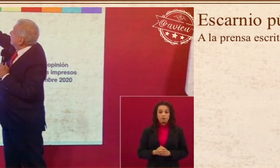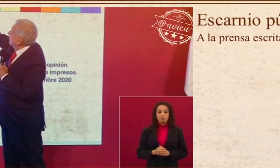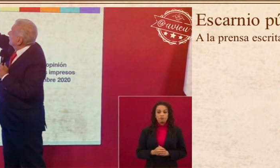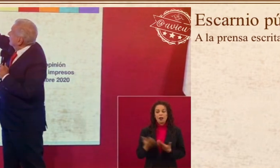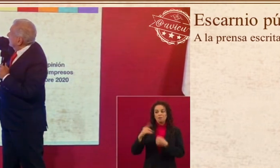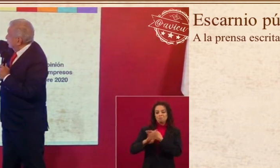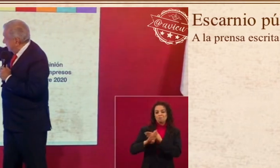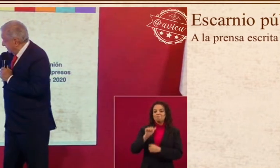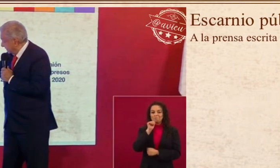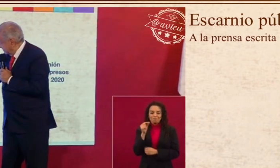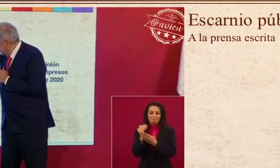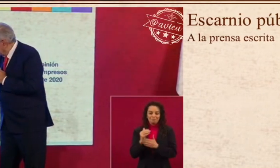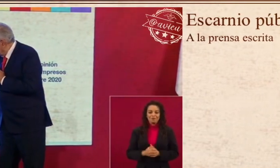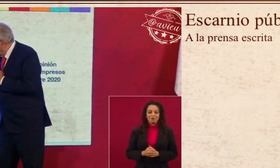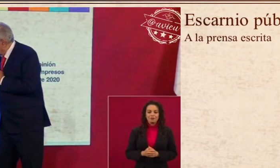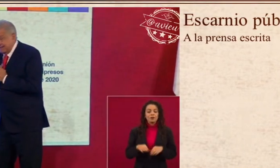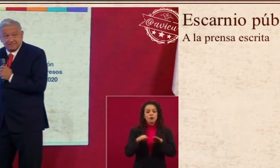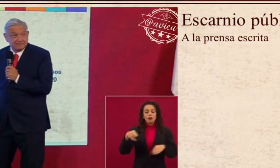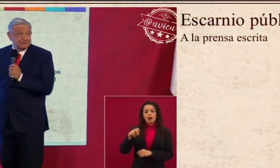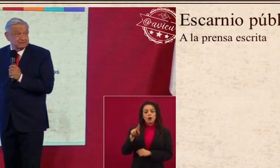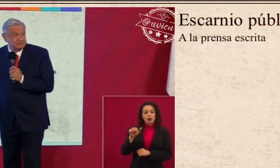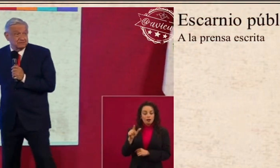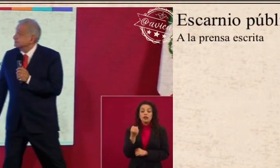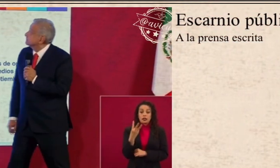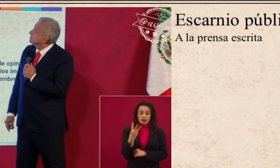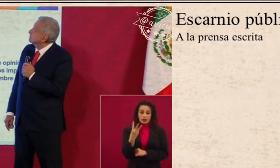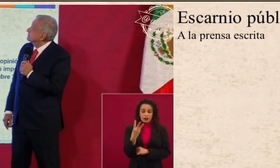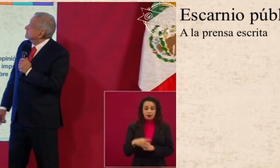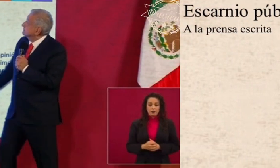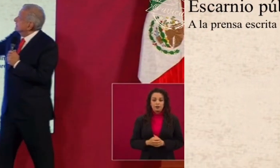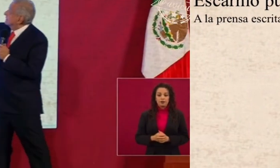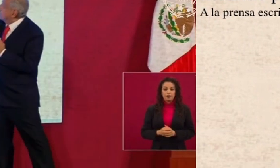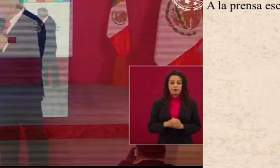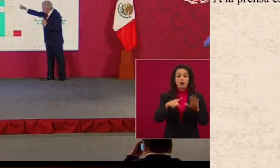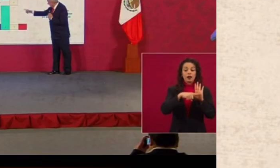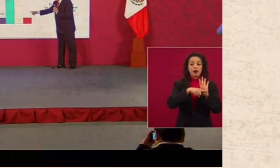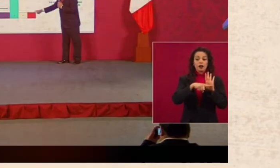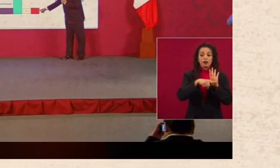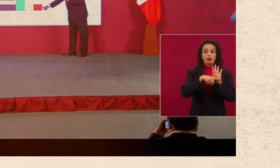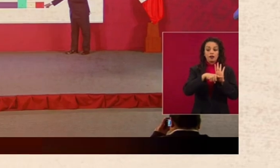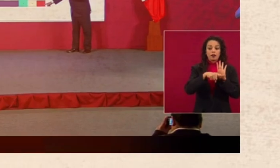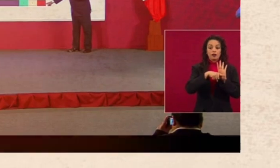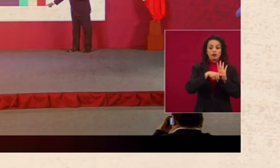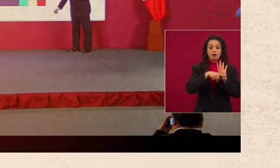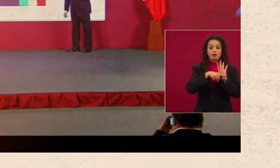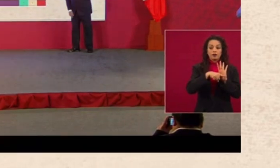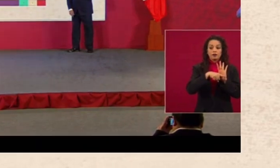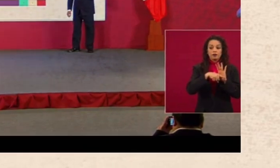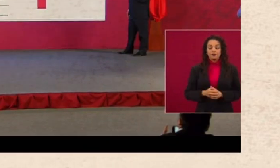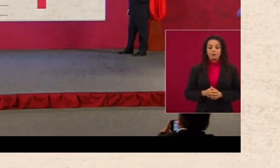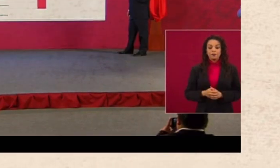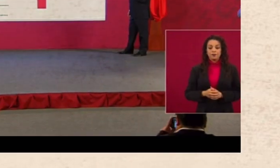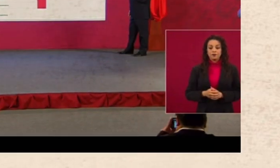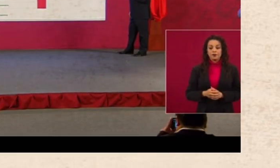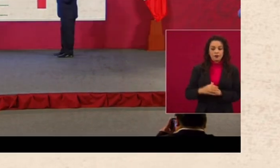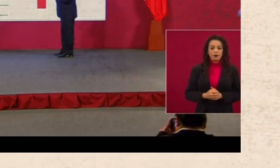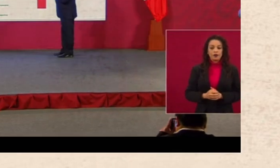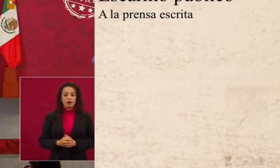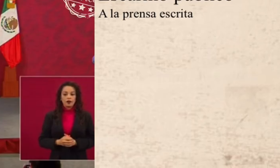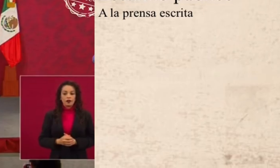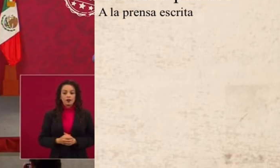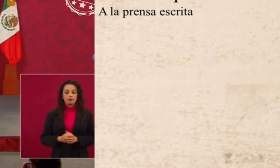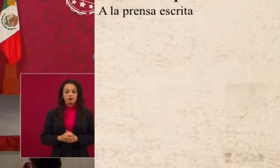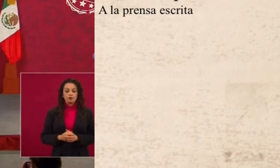bien. Neutral, tres. Negativa, cero. Excélsior,